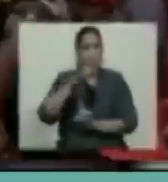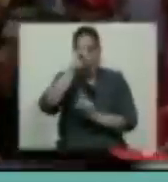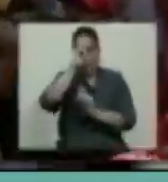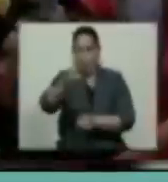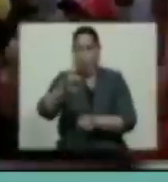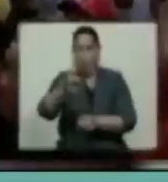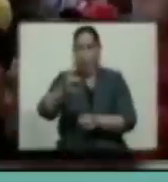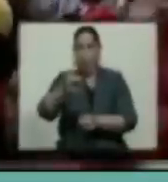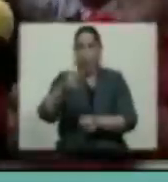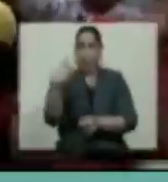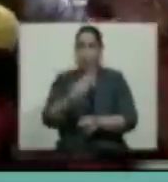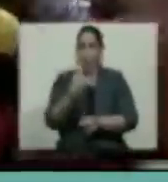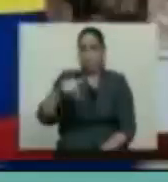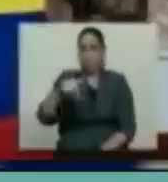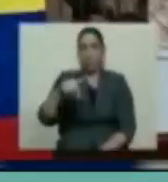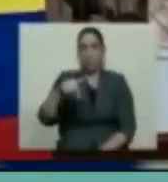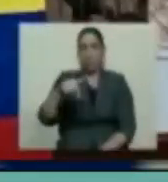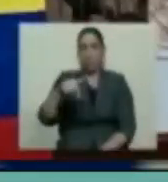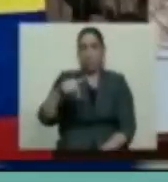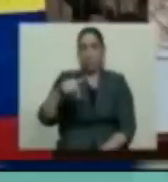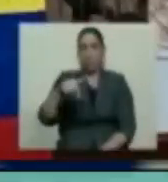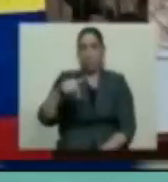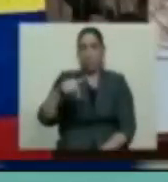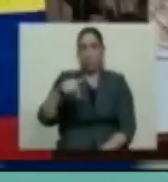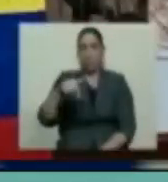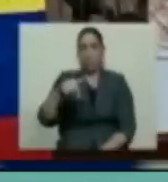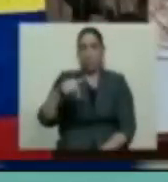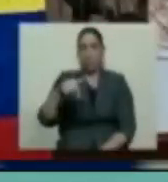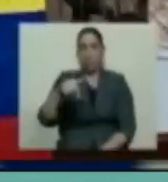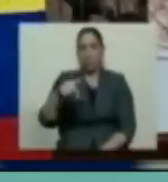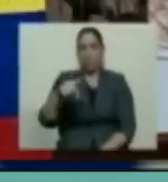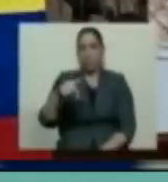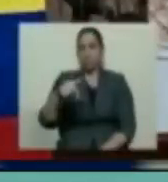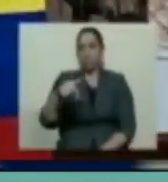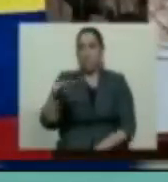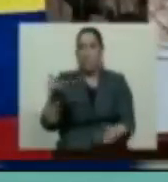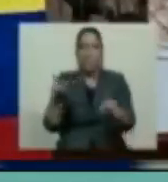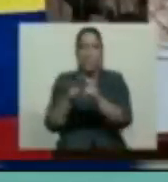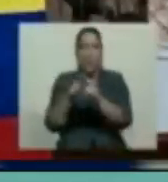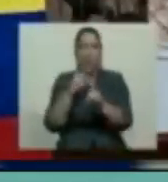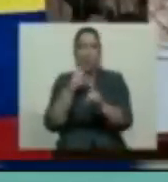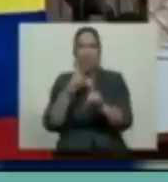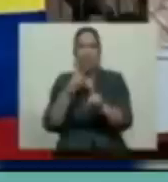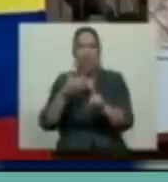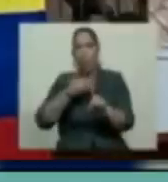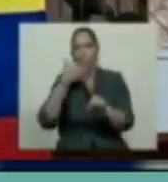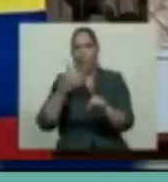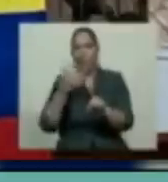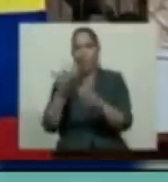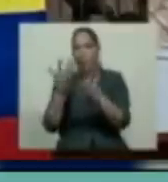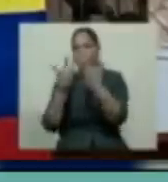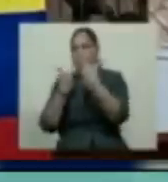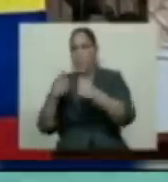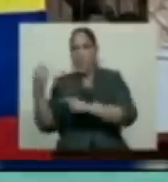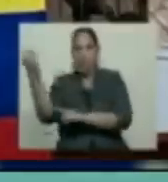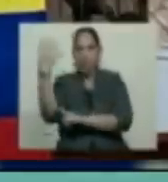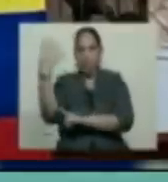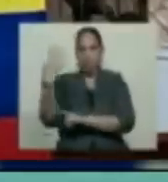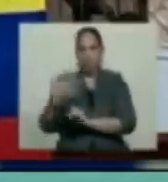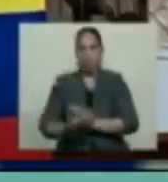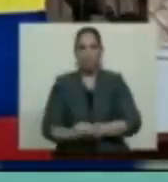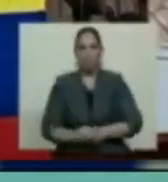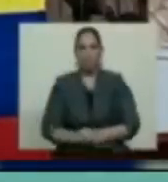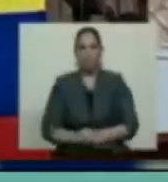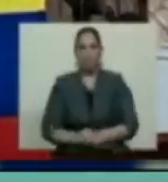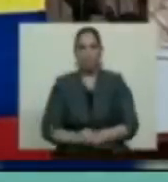nada, pero se necesitan un poco. ¿Por qué? Porque Maduro necesita a Venezuela en cuanto a retórica.